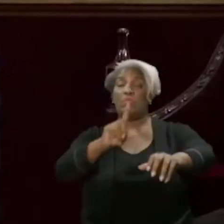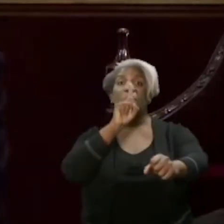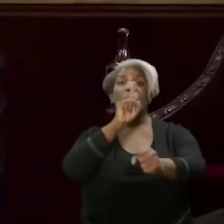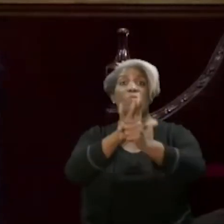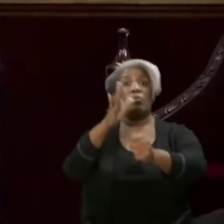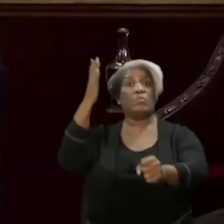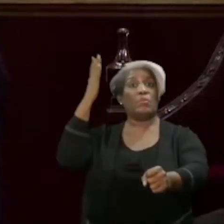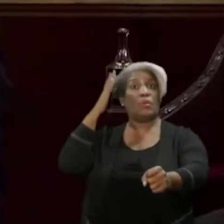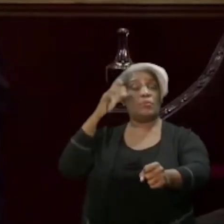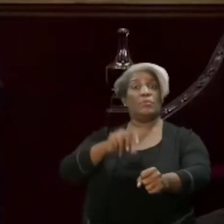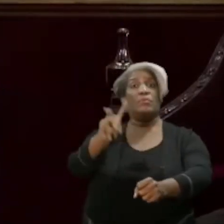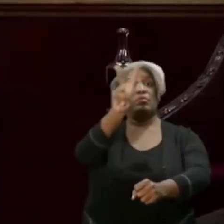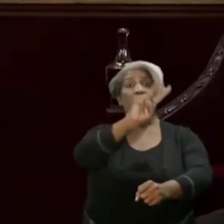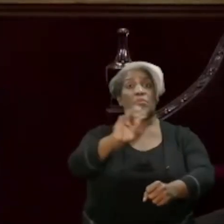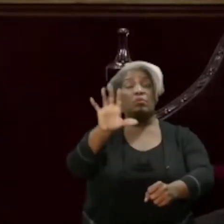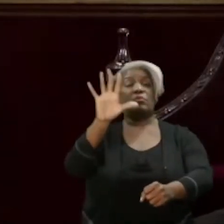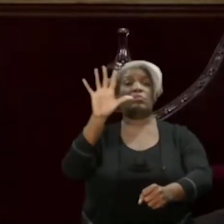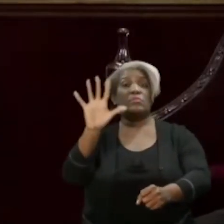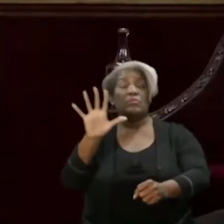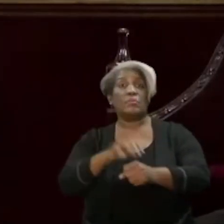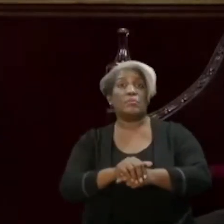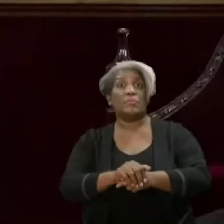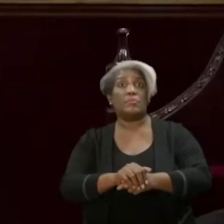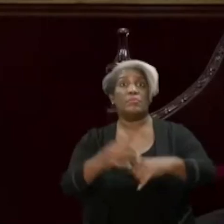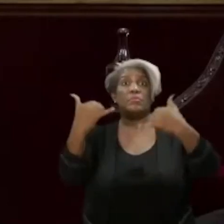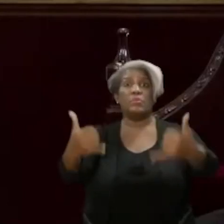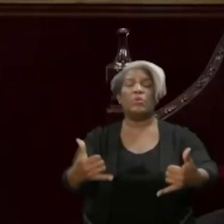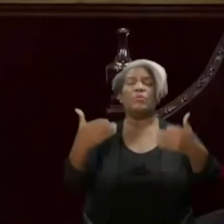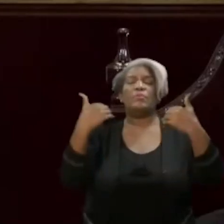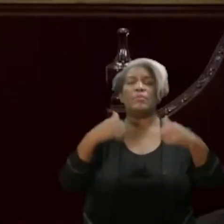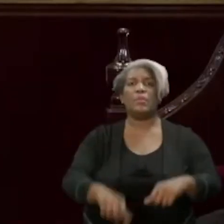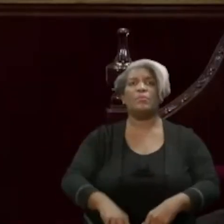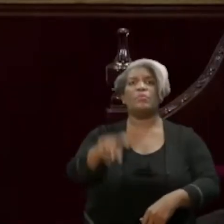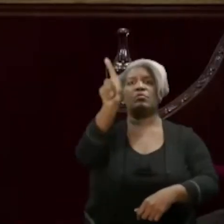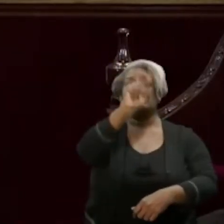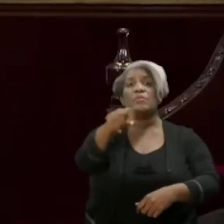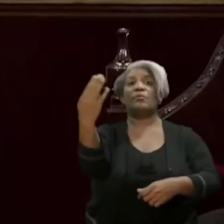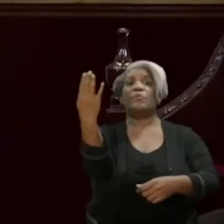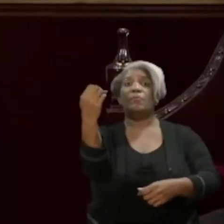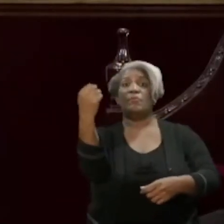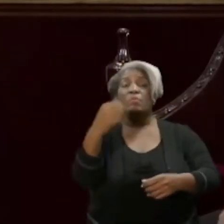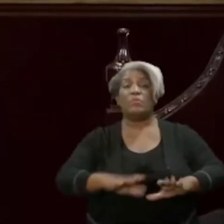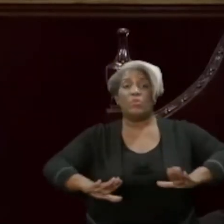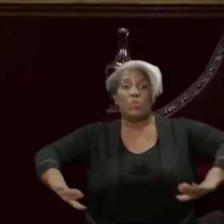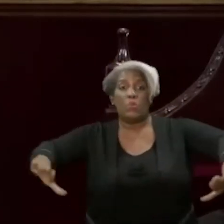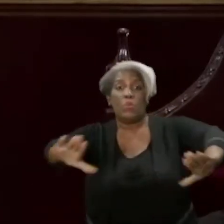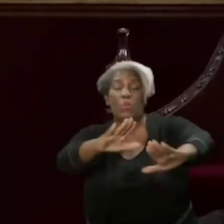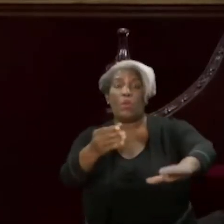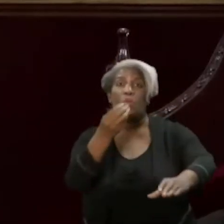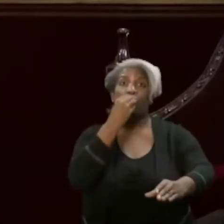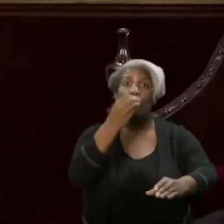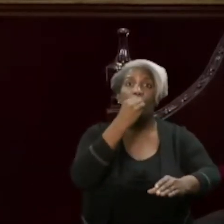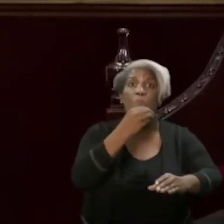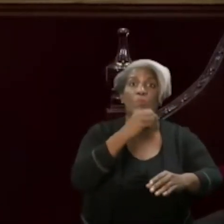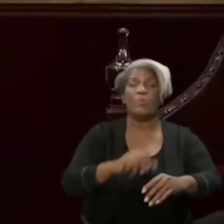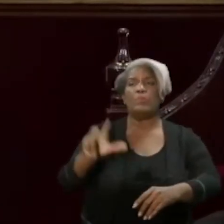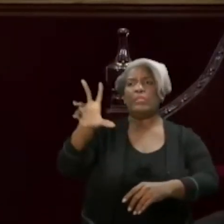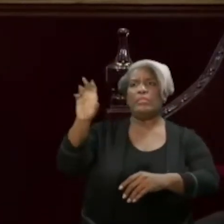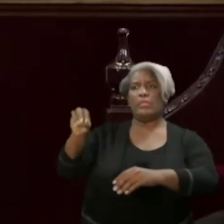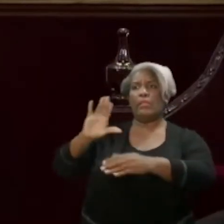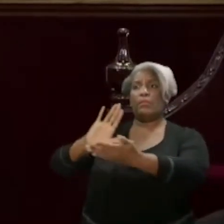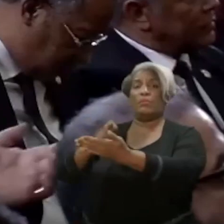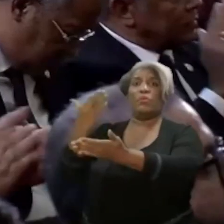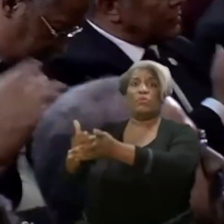105. Y hoy ya tenemos 114 comedores económicos y 30 cocinas móviles en todo el territorio